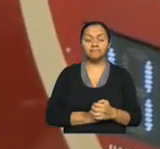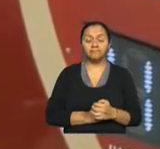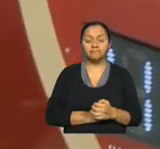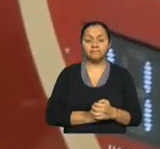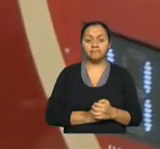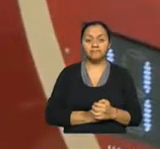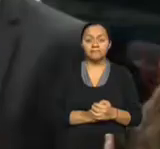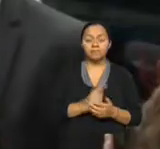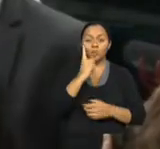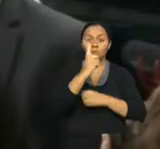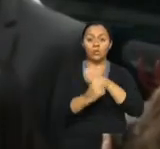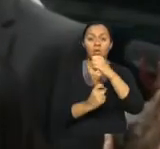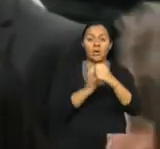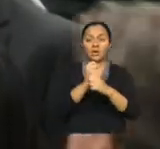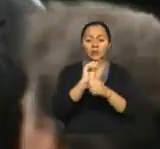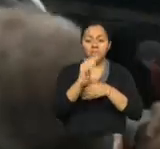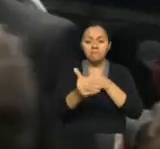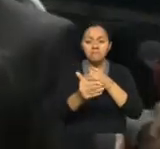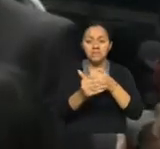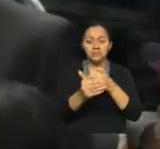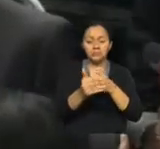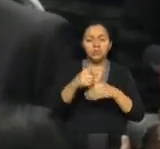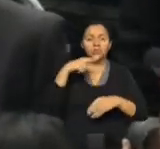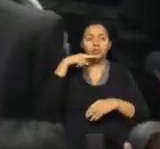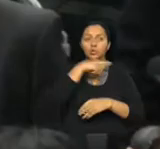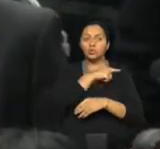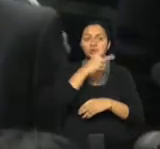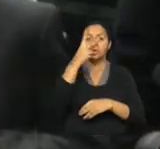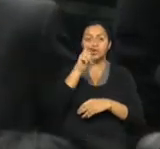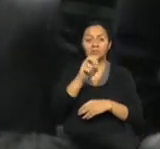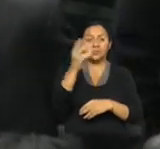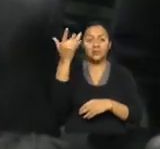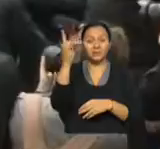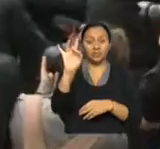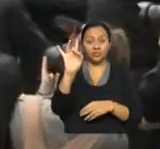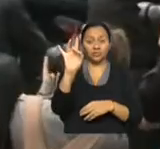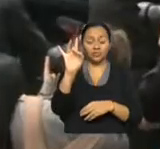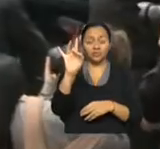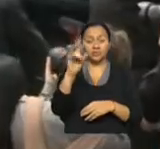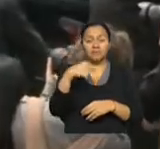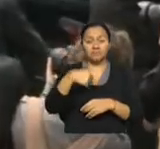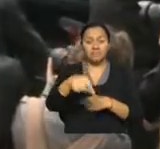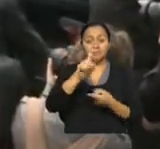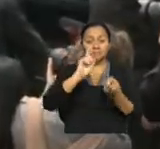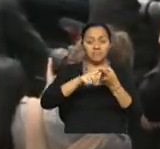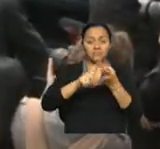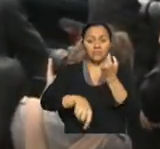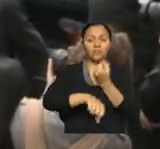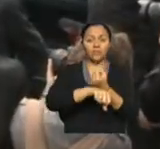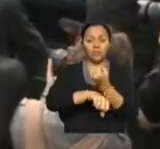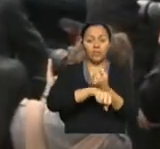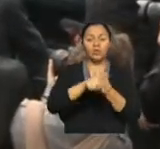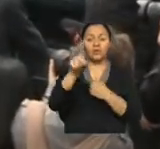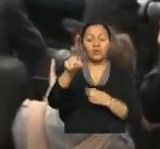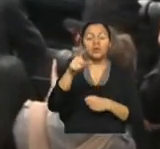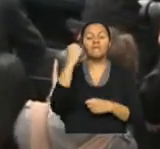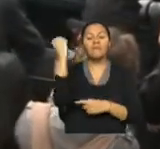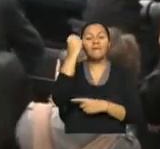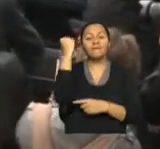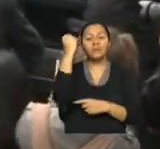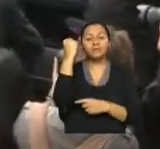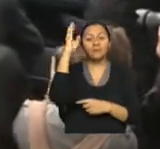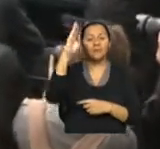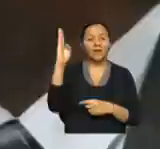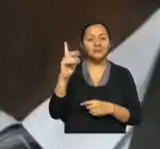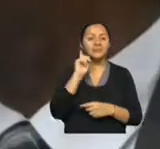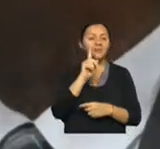Falta menos de un año para la Copa del Mundo Rusia 2018. La estrella del fútbol brasileño Pelé participó el viernes en la